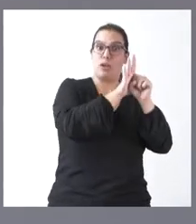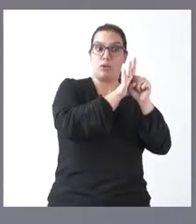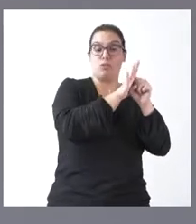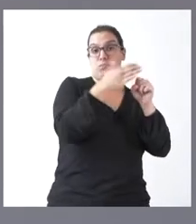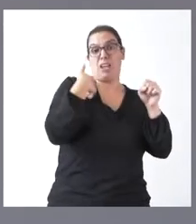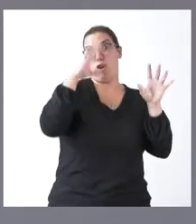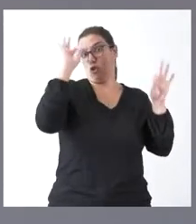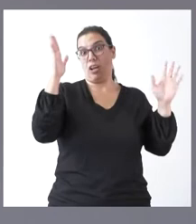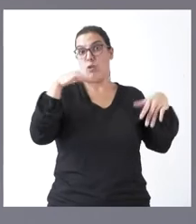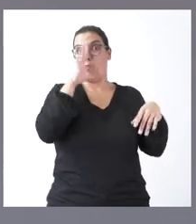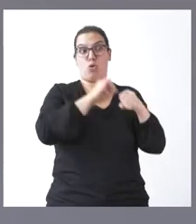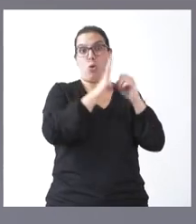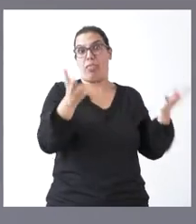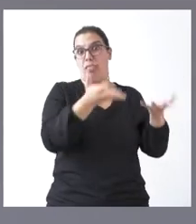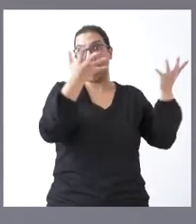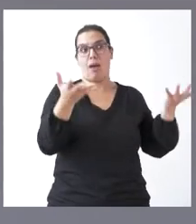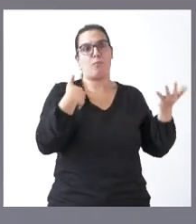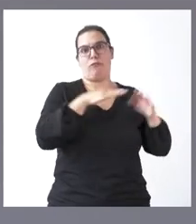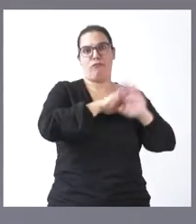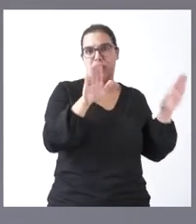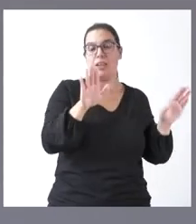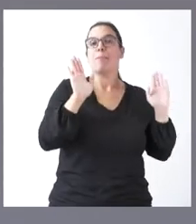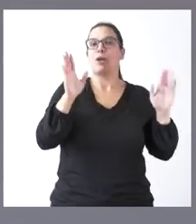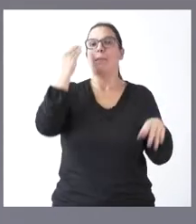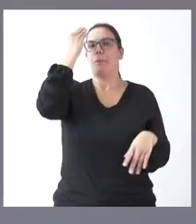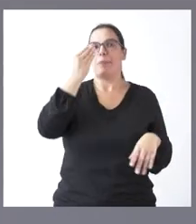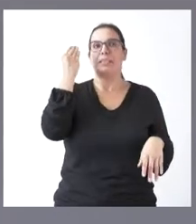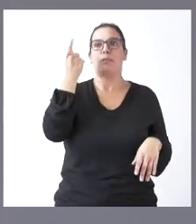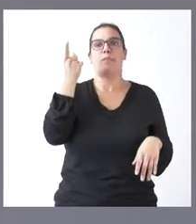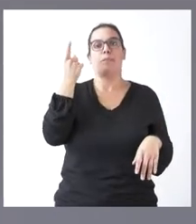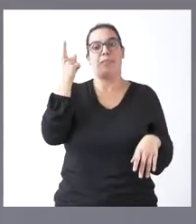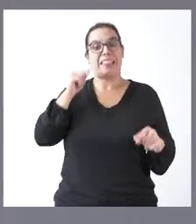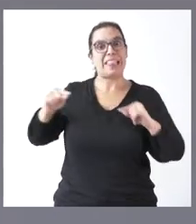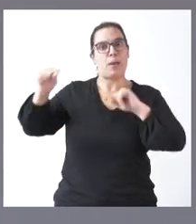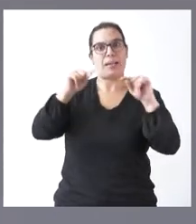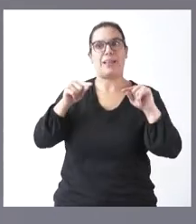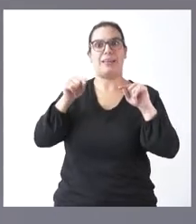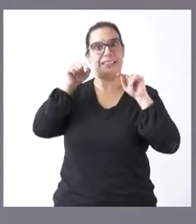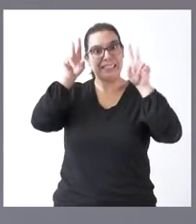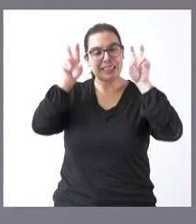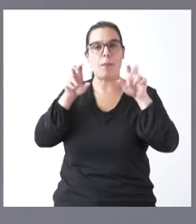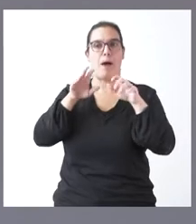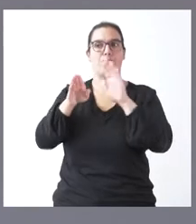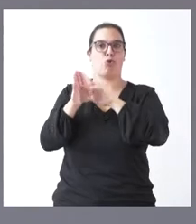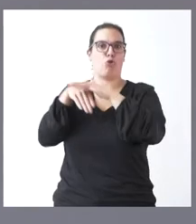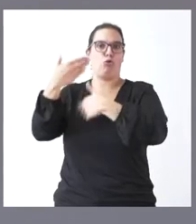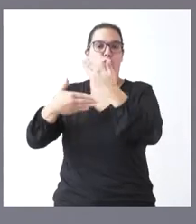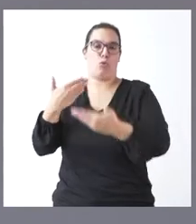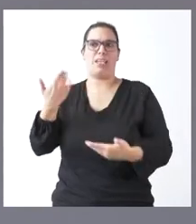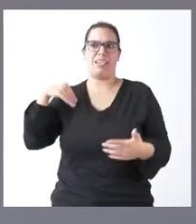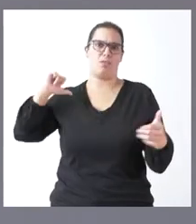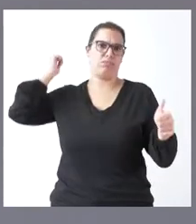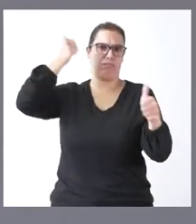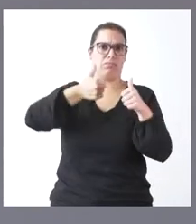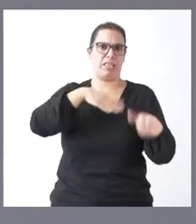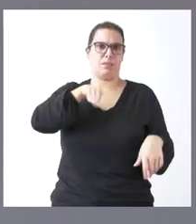restricción vinculada al cómic pero sí que nos parece necesario que el ámbito de debate sigue abierto en España desde hace tiempo y